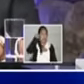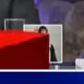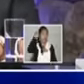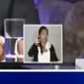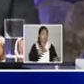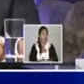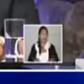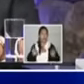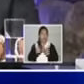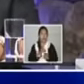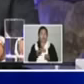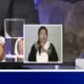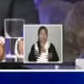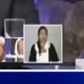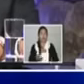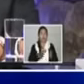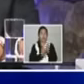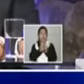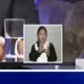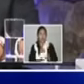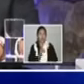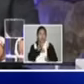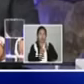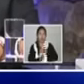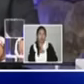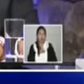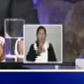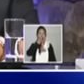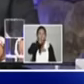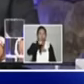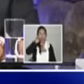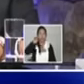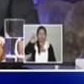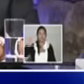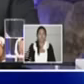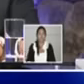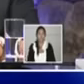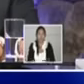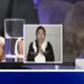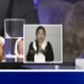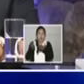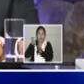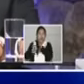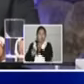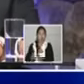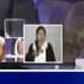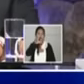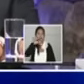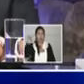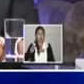es lograr un crecimiento económico entre 5 y 7%